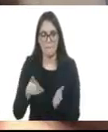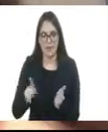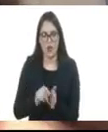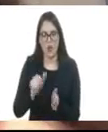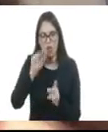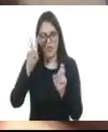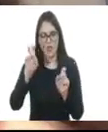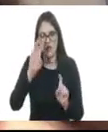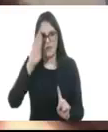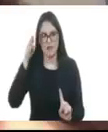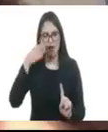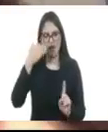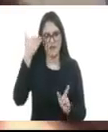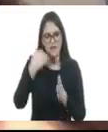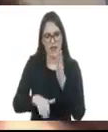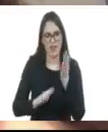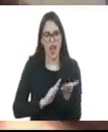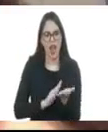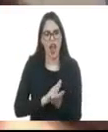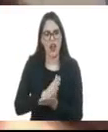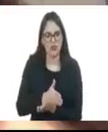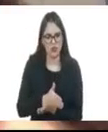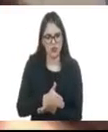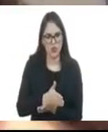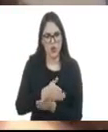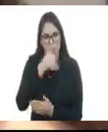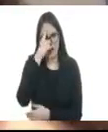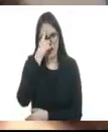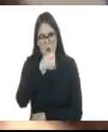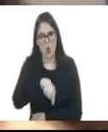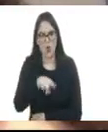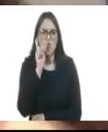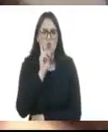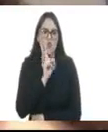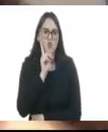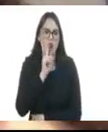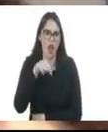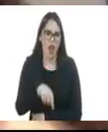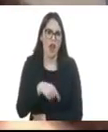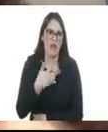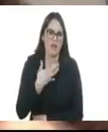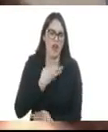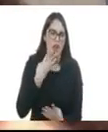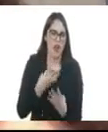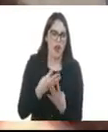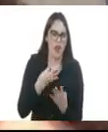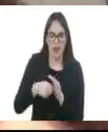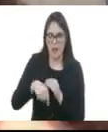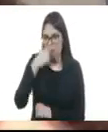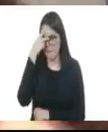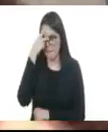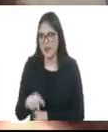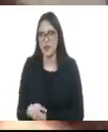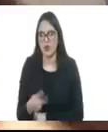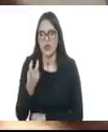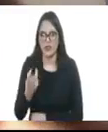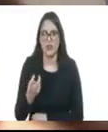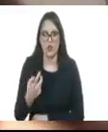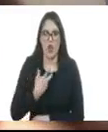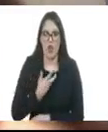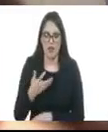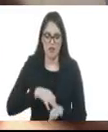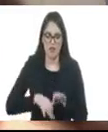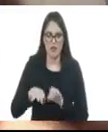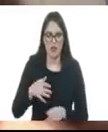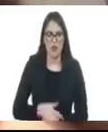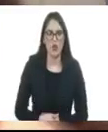acceso a higiene menstrual por parte de las mujeres en las prisiones de aquí de México. La forma en cómo yo llegué